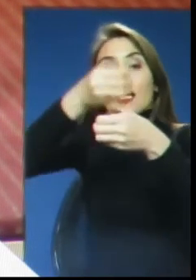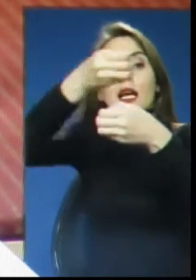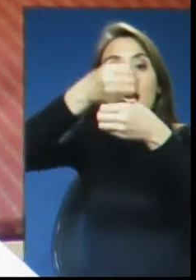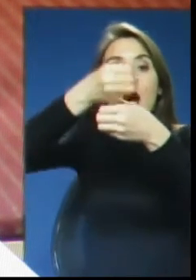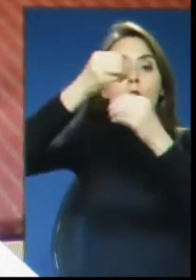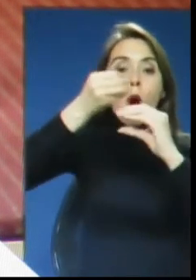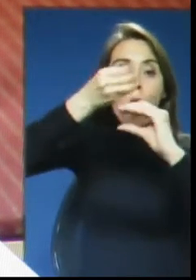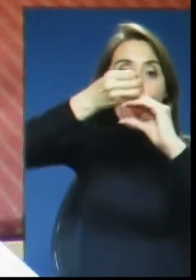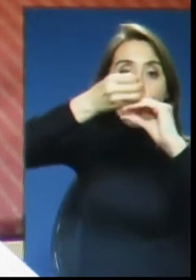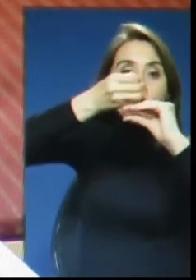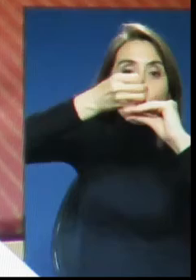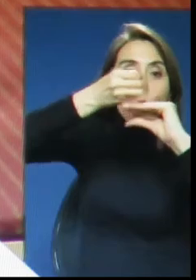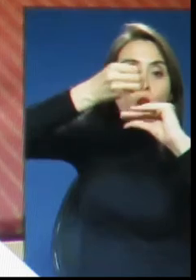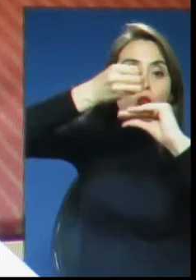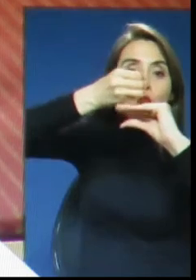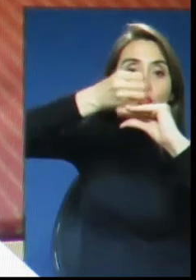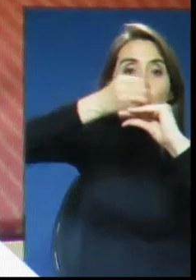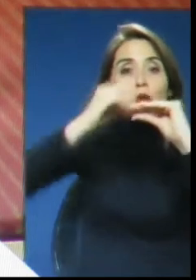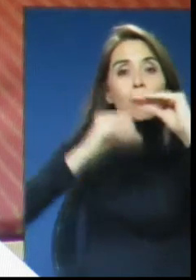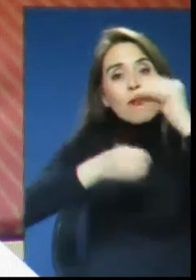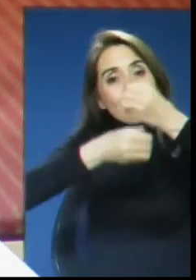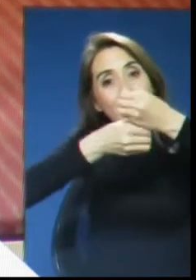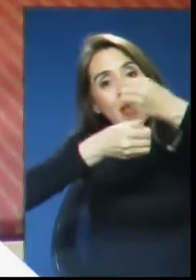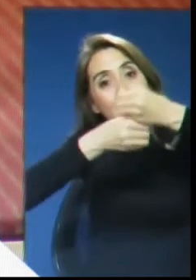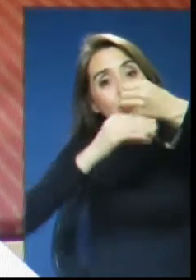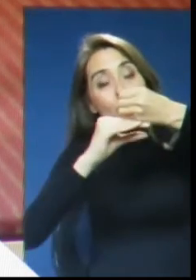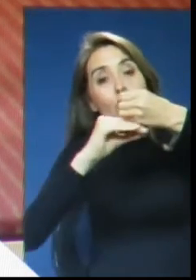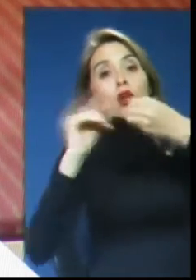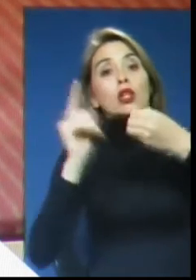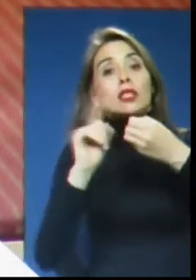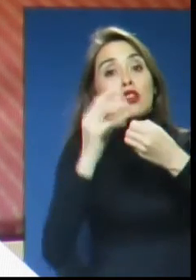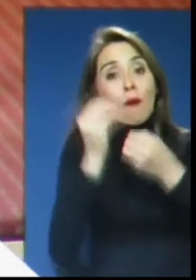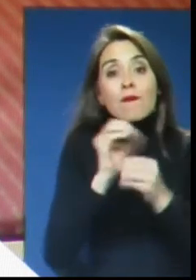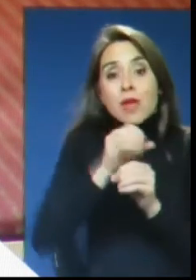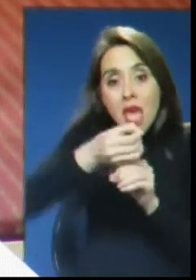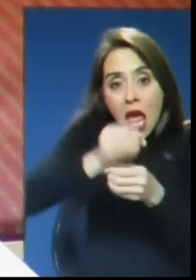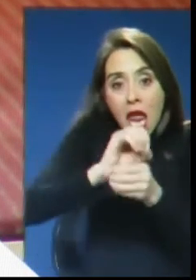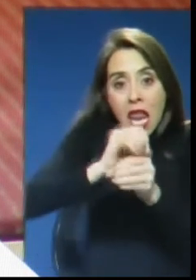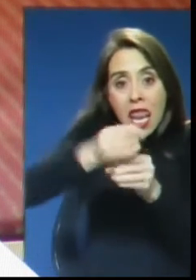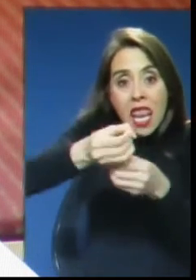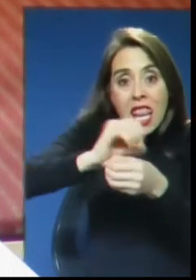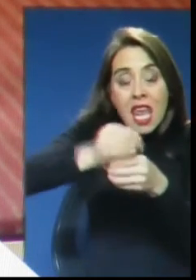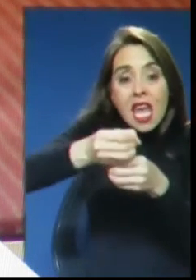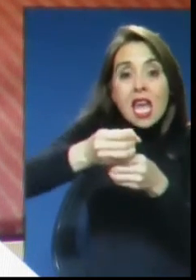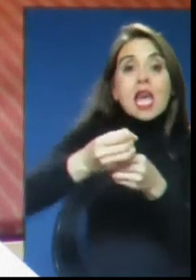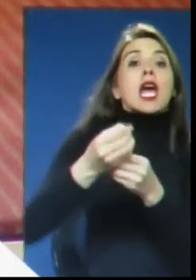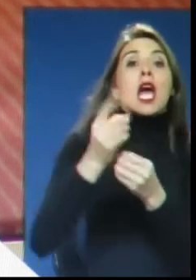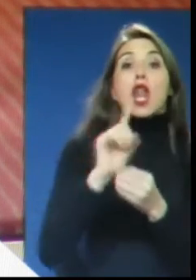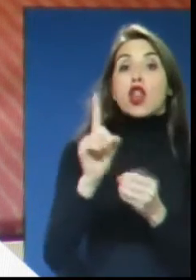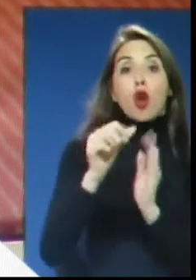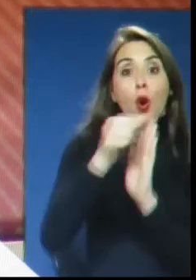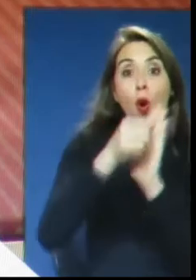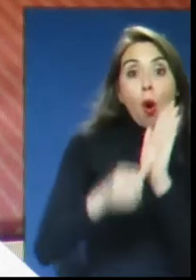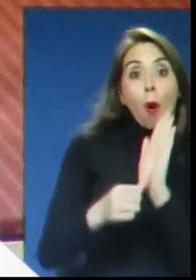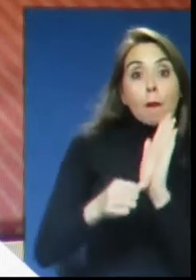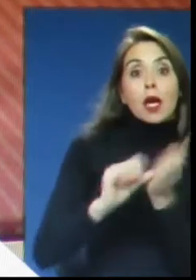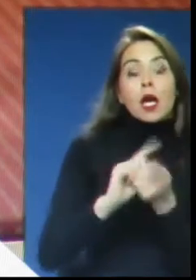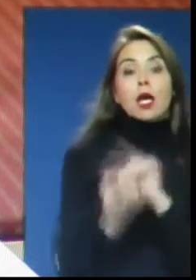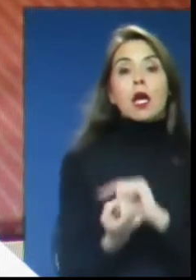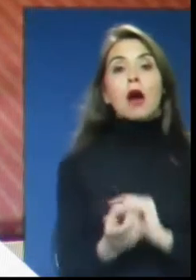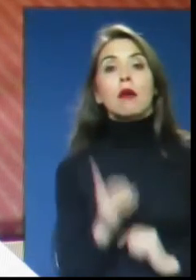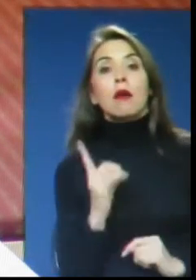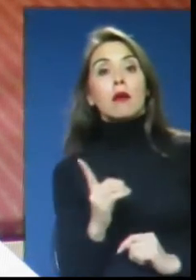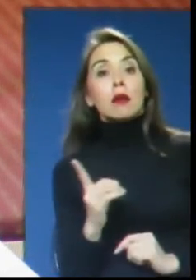amortiguadores. Cuando esta no es tratada adecuadamente, puede llegar a ser totalmente invalidante. Ahora,